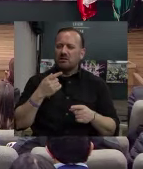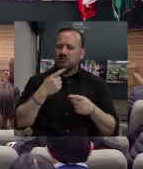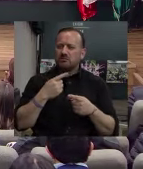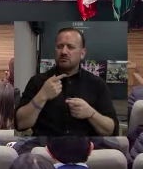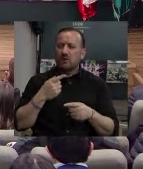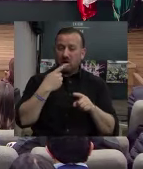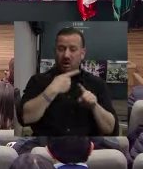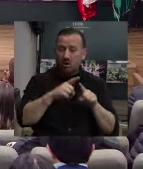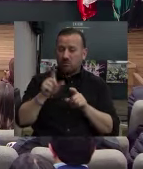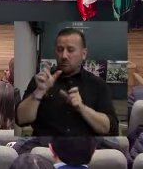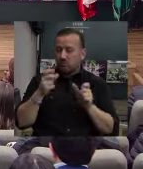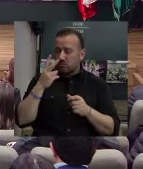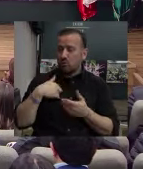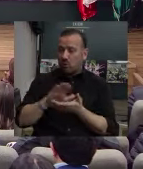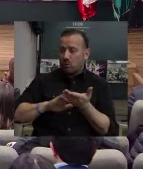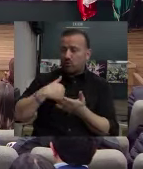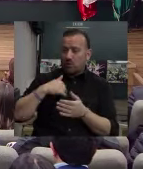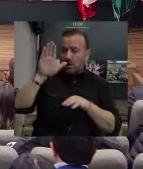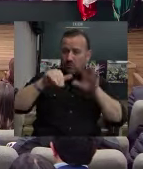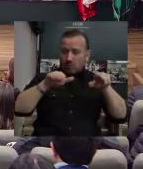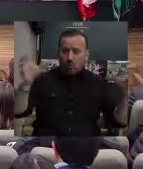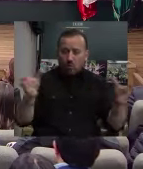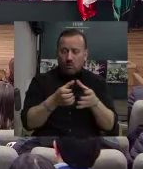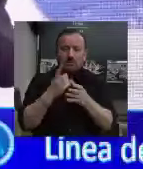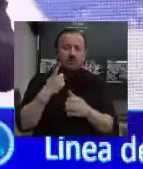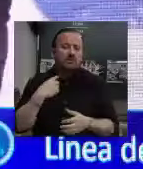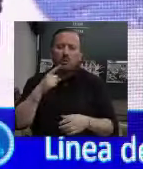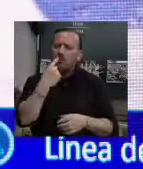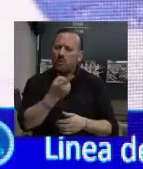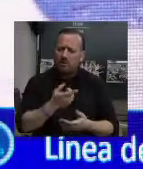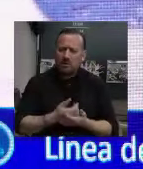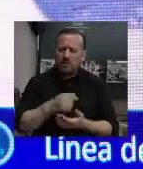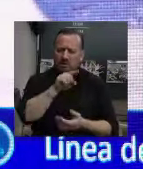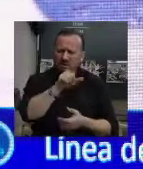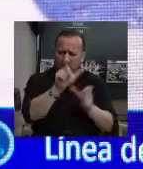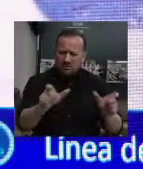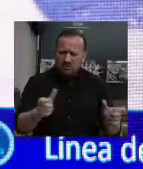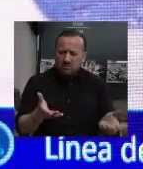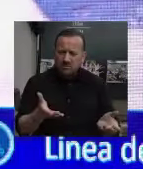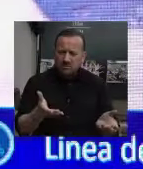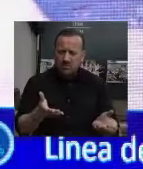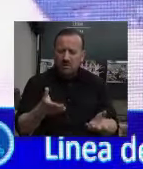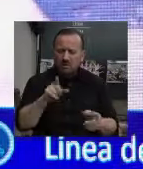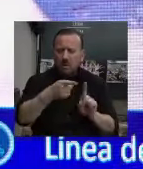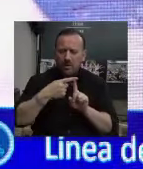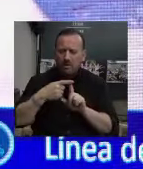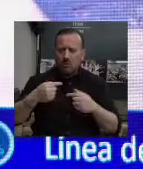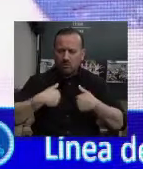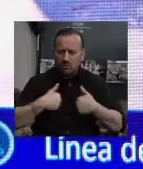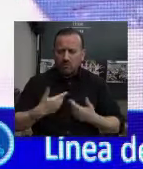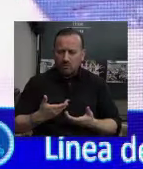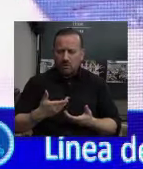visto si no si yo no llamo a sus grupos de interés a preguntarle oíste esta gente que participa conmigo